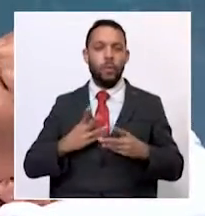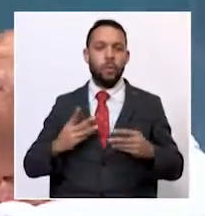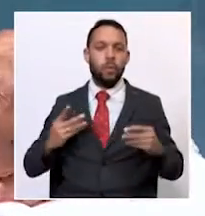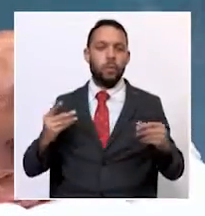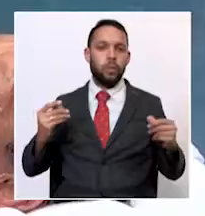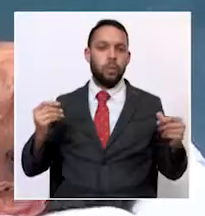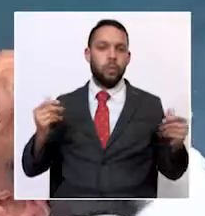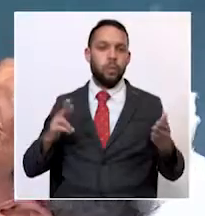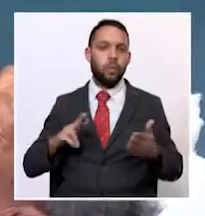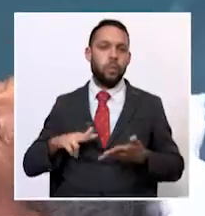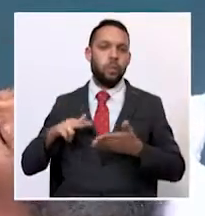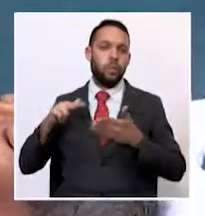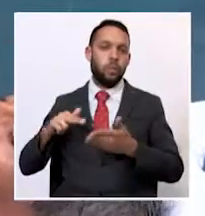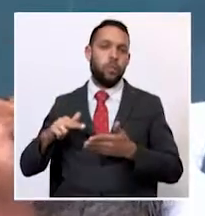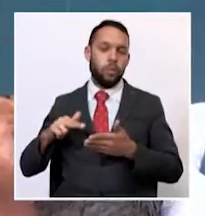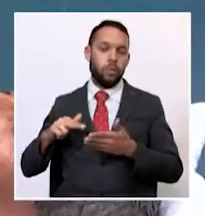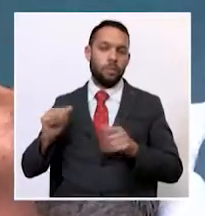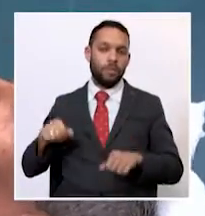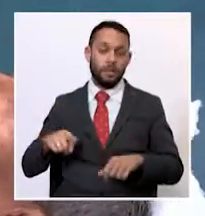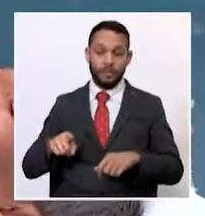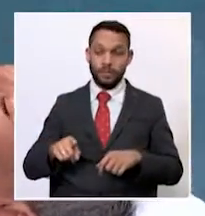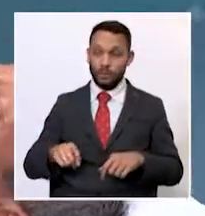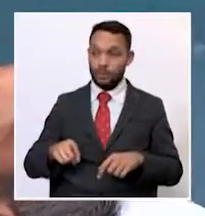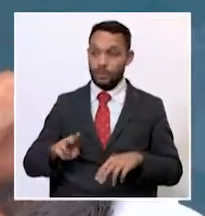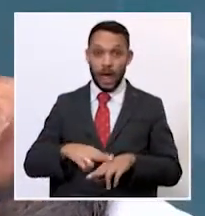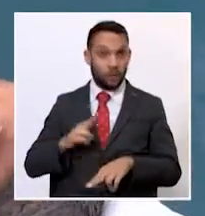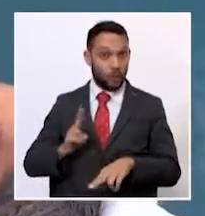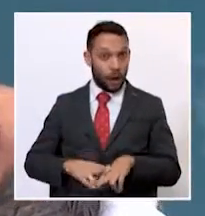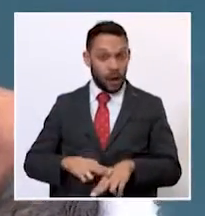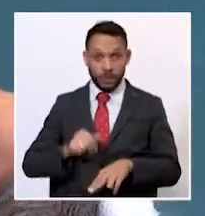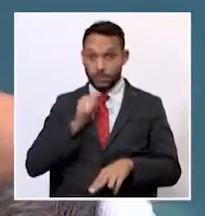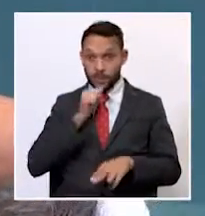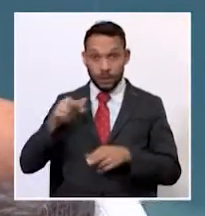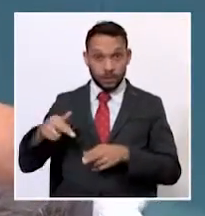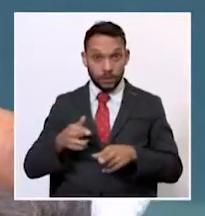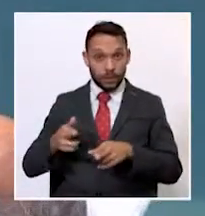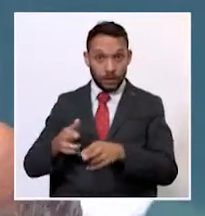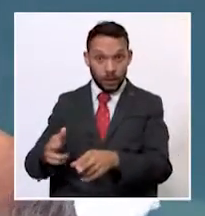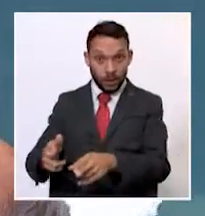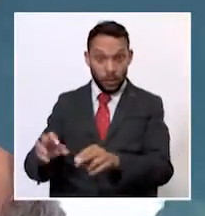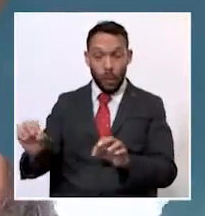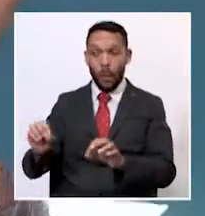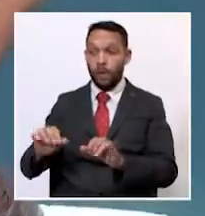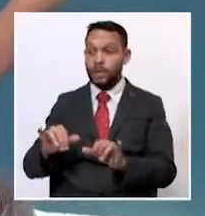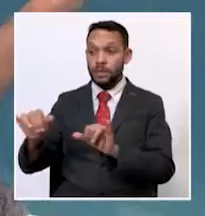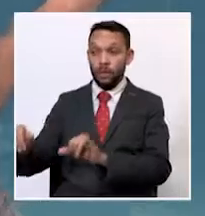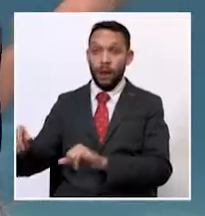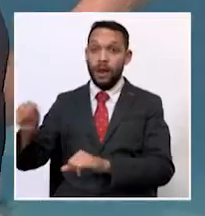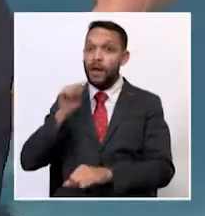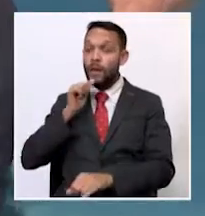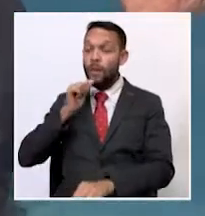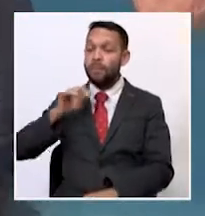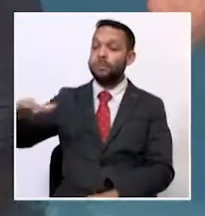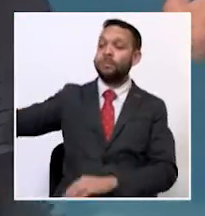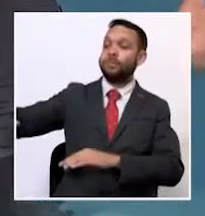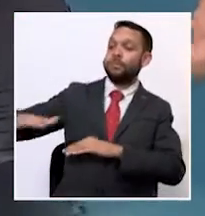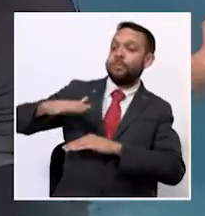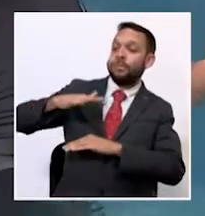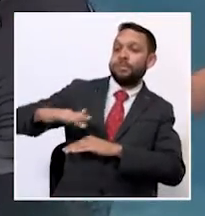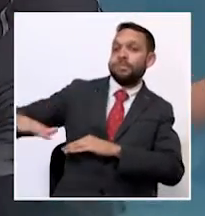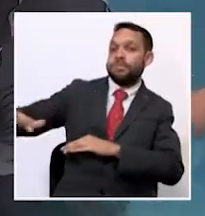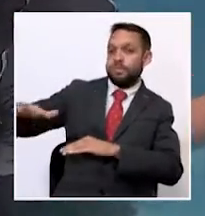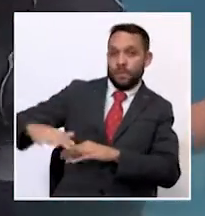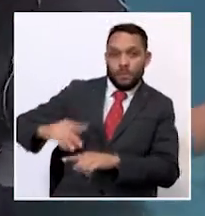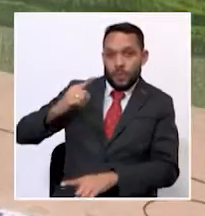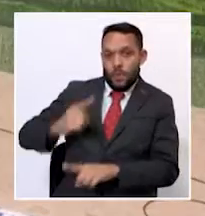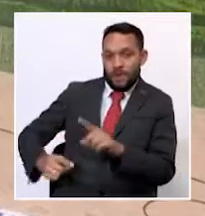Es difícil inclusive hacer ese tipo de terapia en el agua natural como en el mar o en un lago, porque se requiere una temperatura ideal para esto. Y contamos con